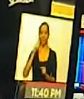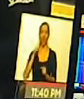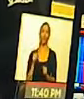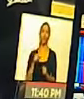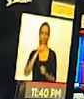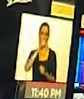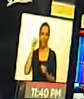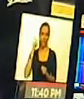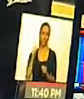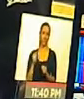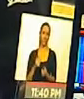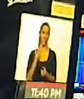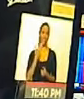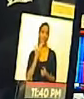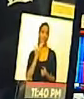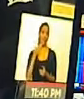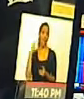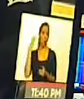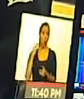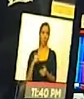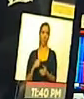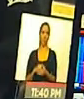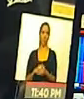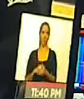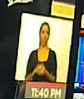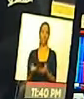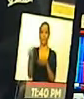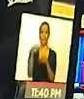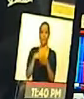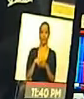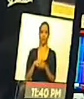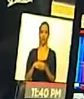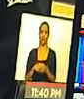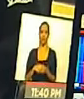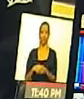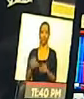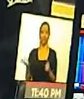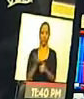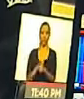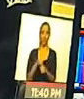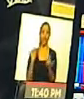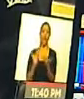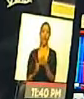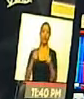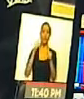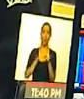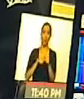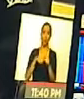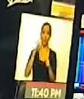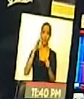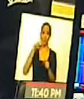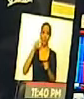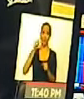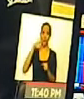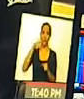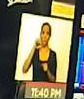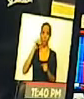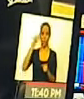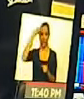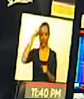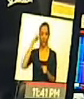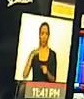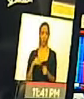sea, quedaba cerca de Bogotá, etcétera. Y además que encontraron hasta vinculaciones con el Chapo Guzmán. El Chapo Guzmán no